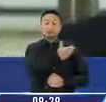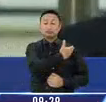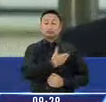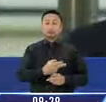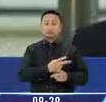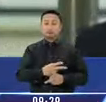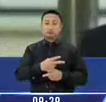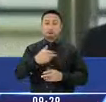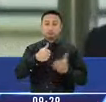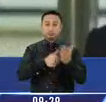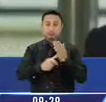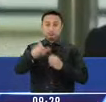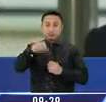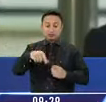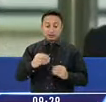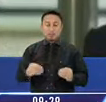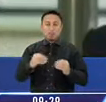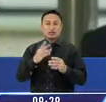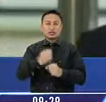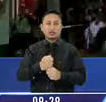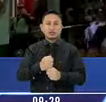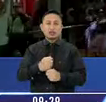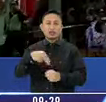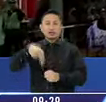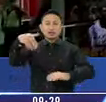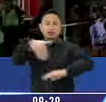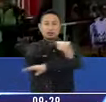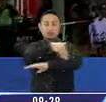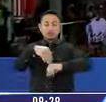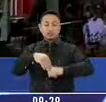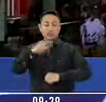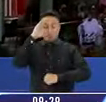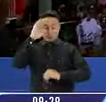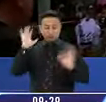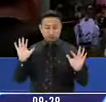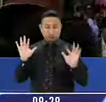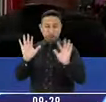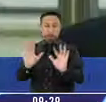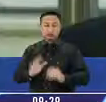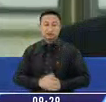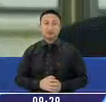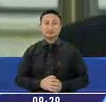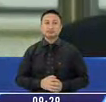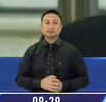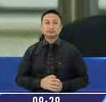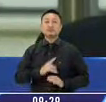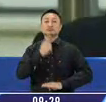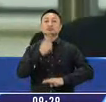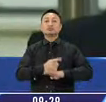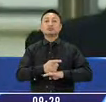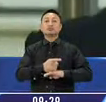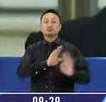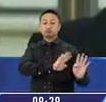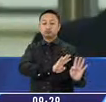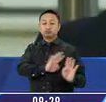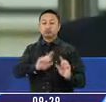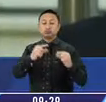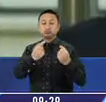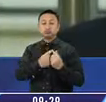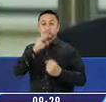ministros expresó que reforzará la seguridad en la frontera con el envío de agentes policiales se ha dispuesto la movilización de un